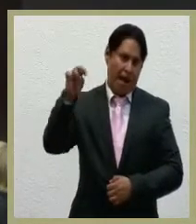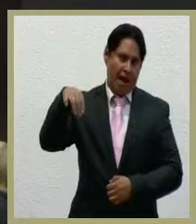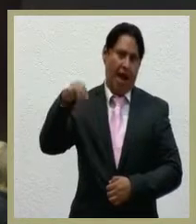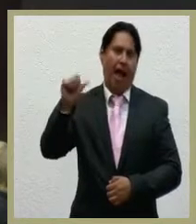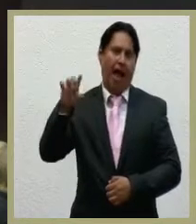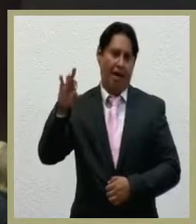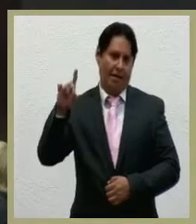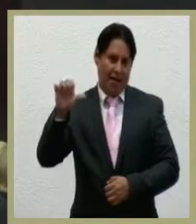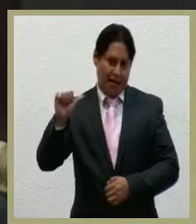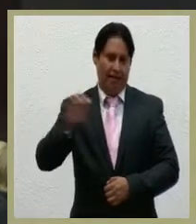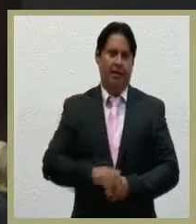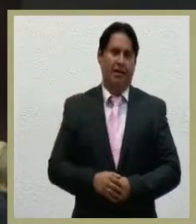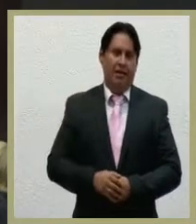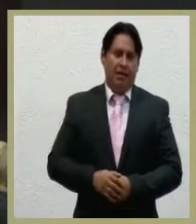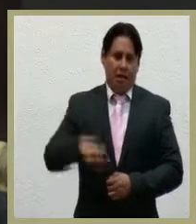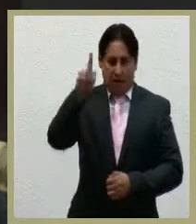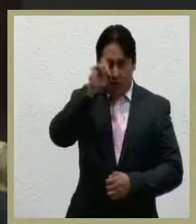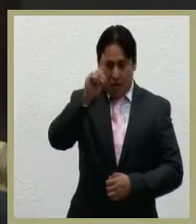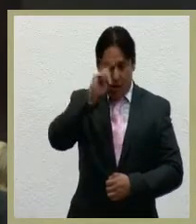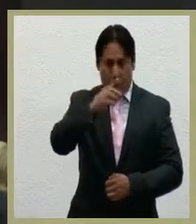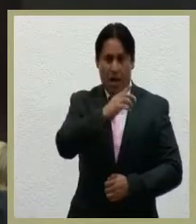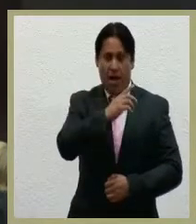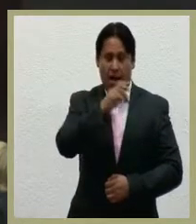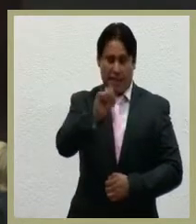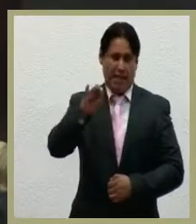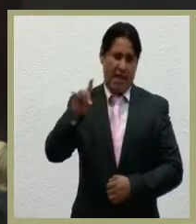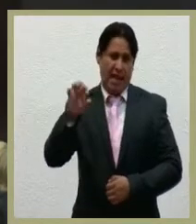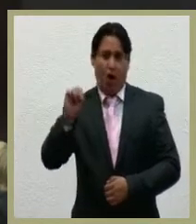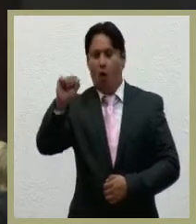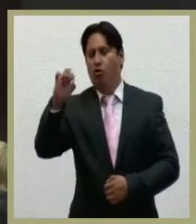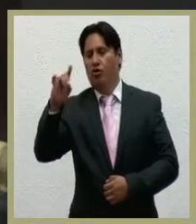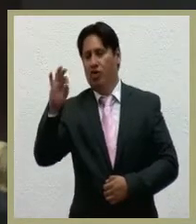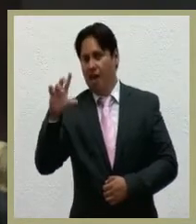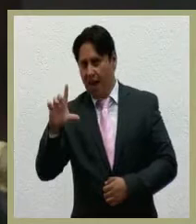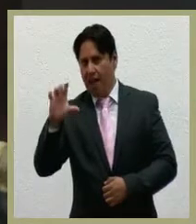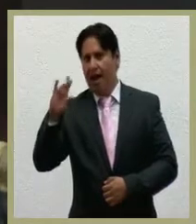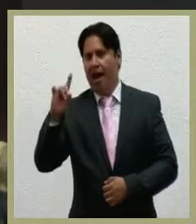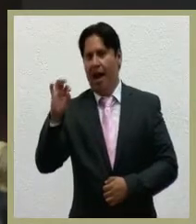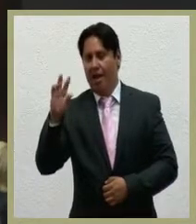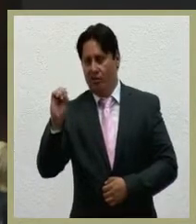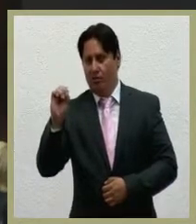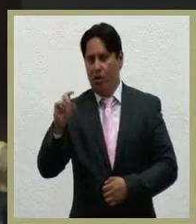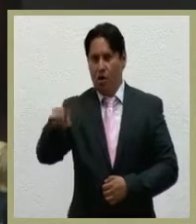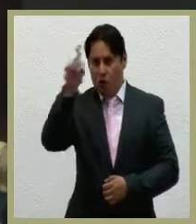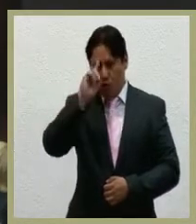Santizo. Concejal síndico Osiel Miguel Castro. Concejal